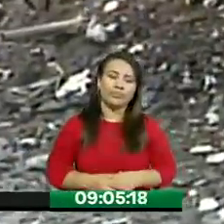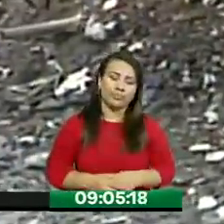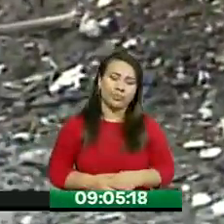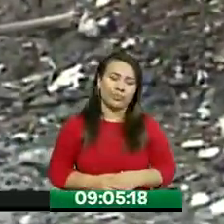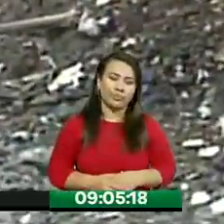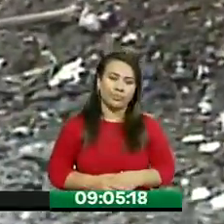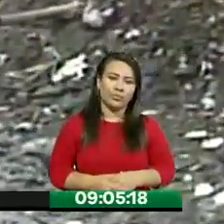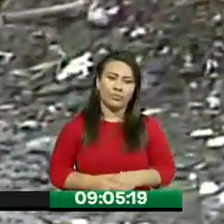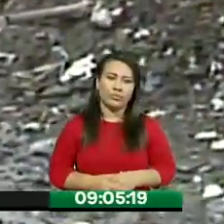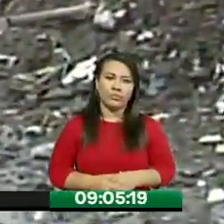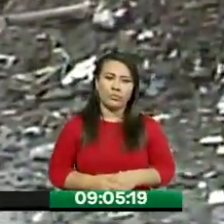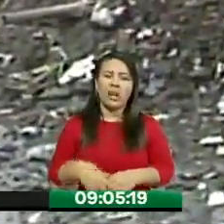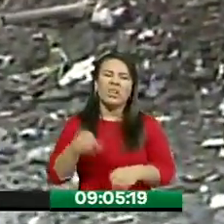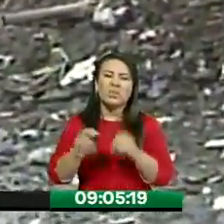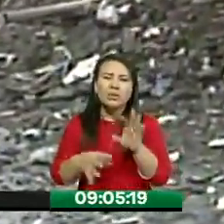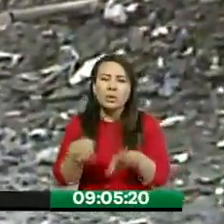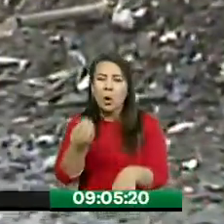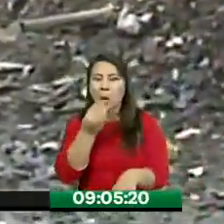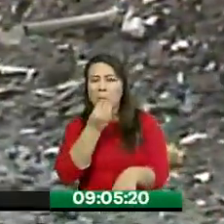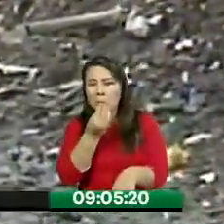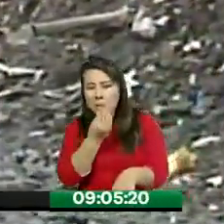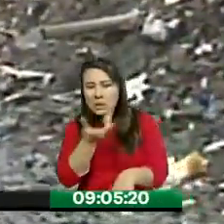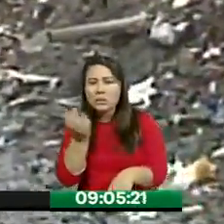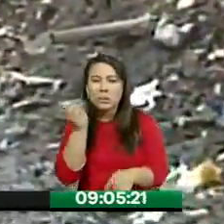delictiva con la finalidad de